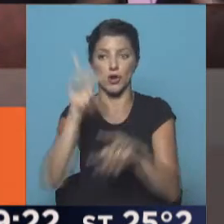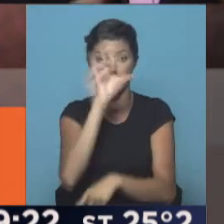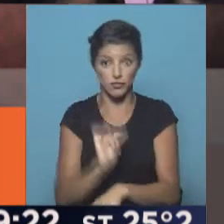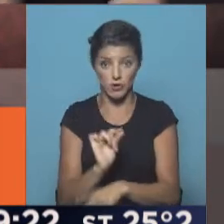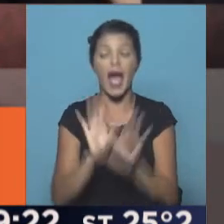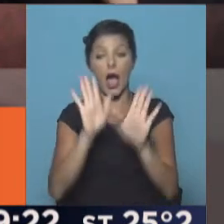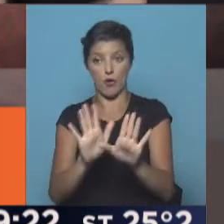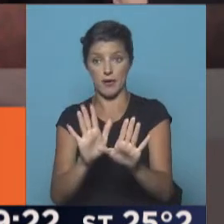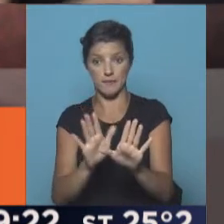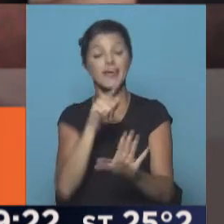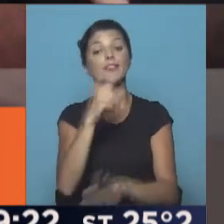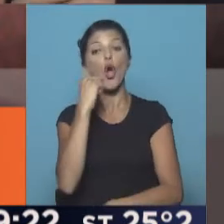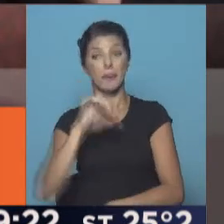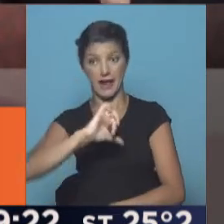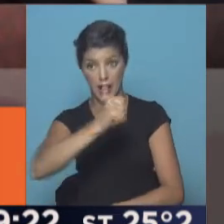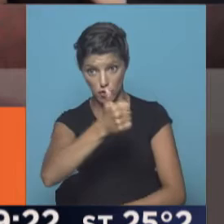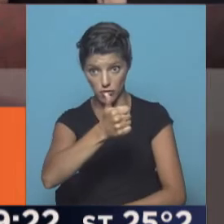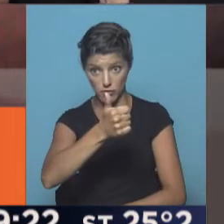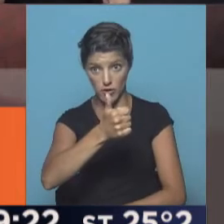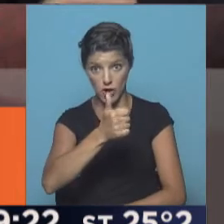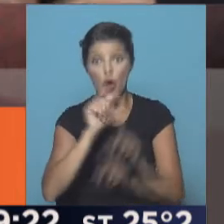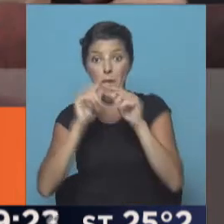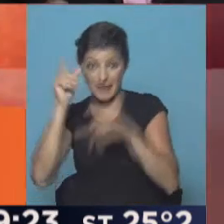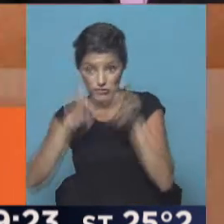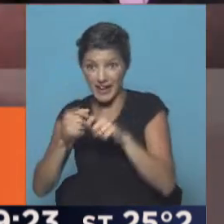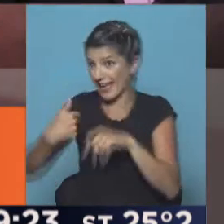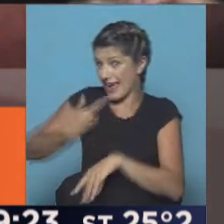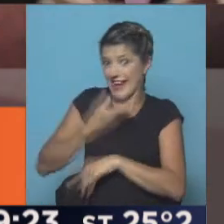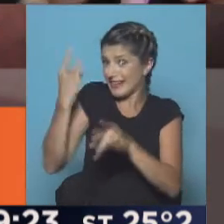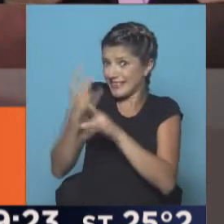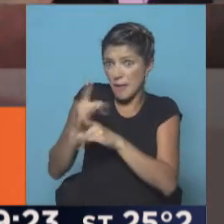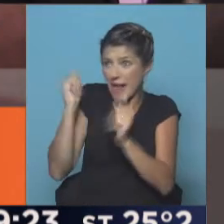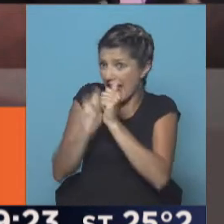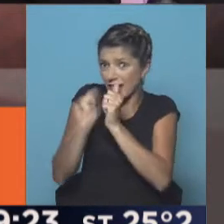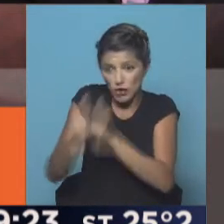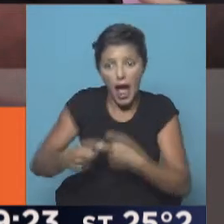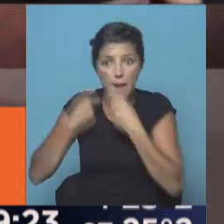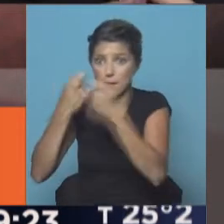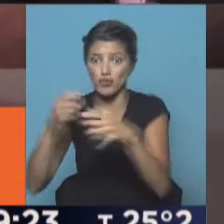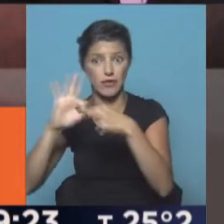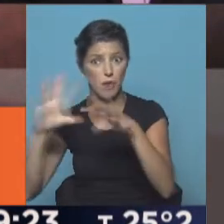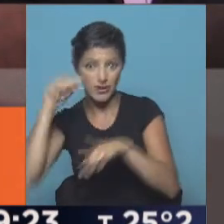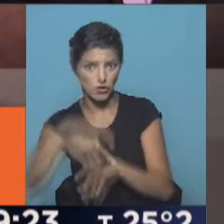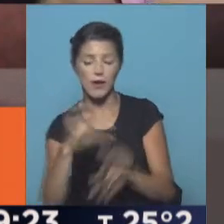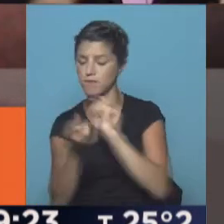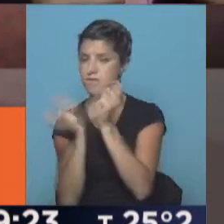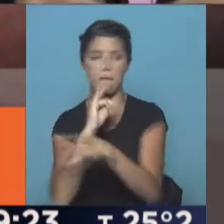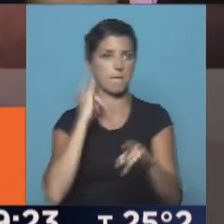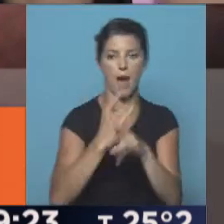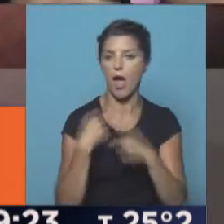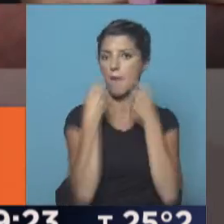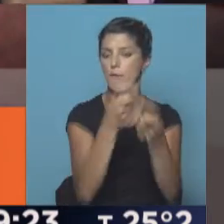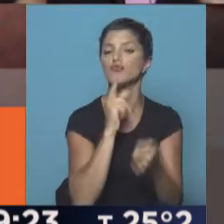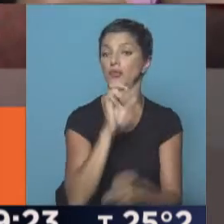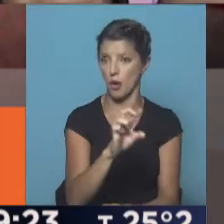tradicionales. Estamos diciendo que Trump ganó con votos tradicionalmente demócratas, ¿no? Entonces, hay una transformación que va a ser muy interesante observar cómo se va